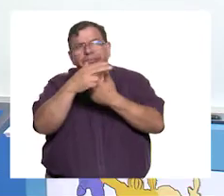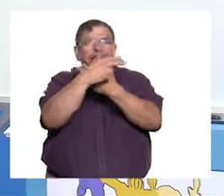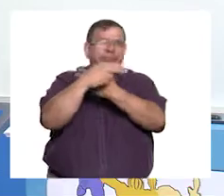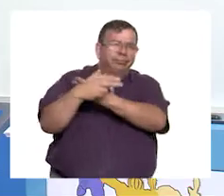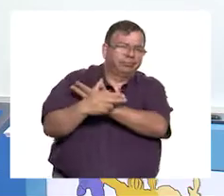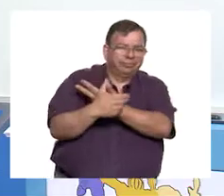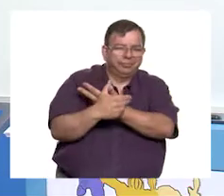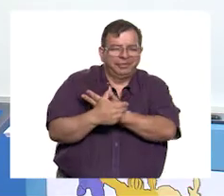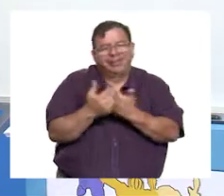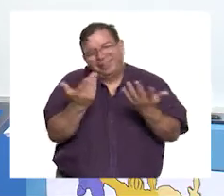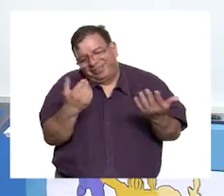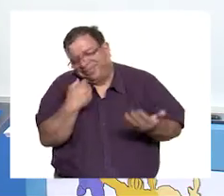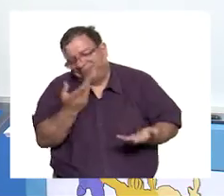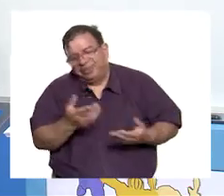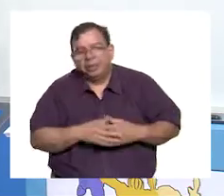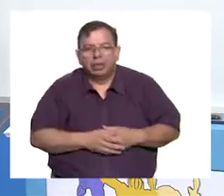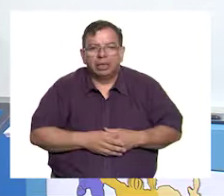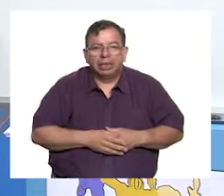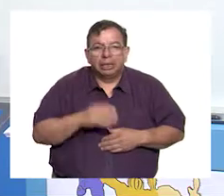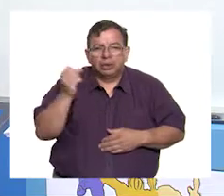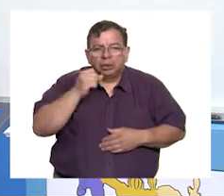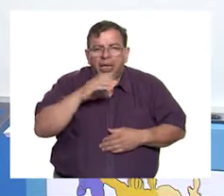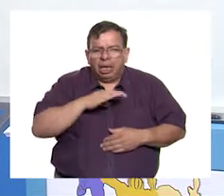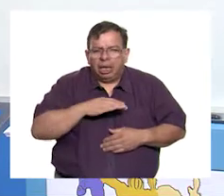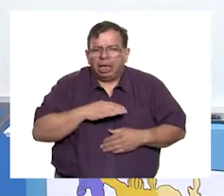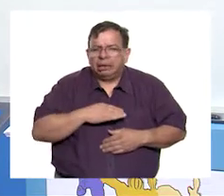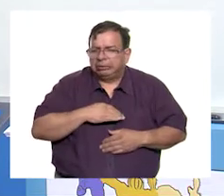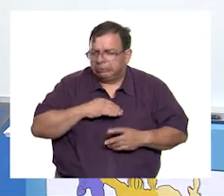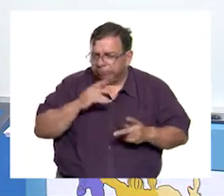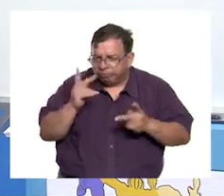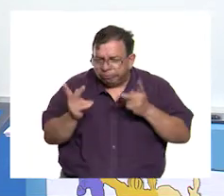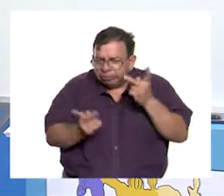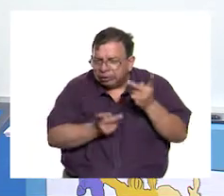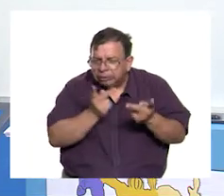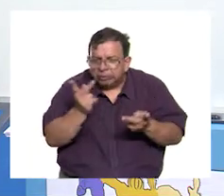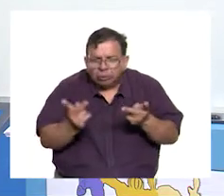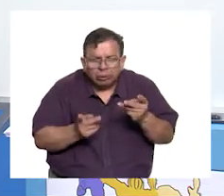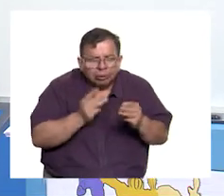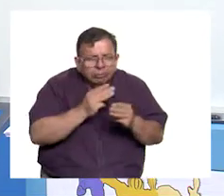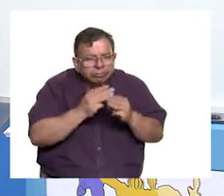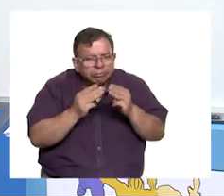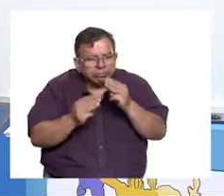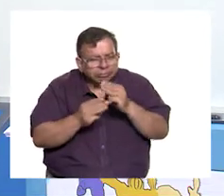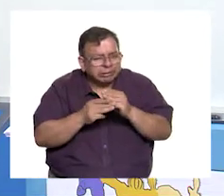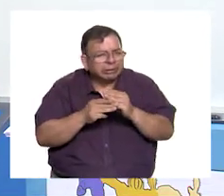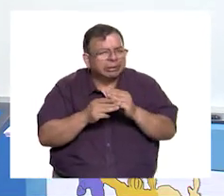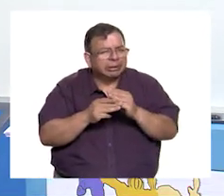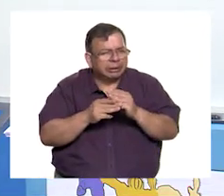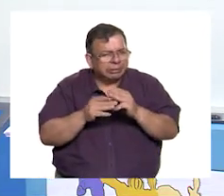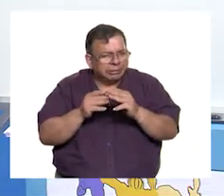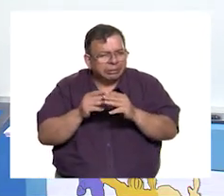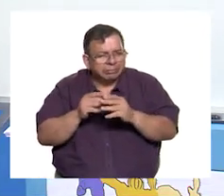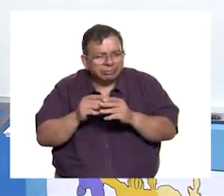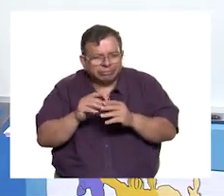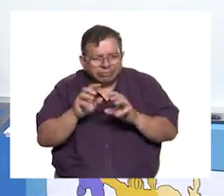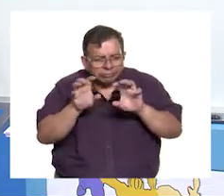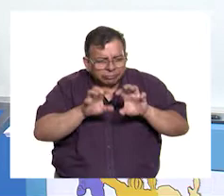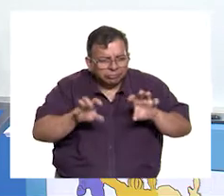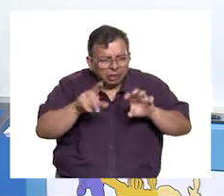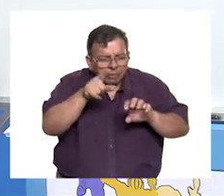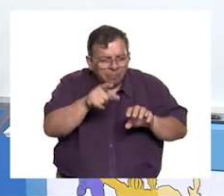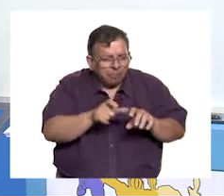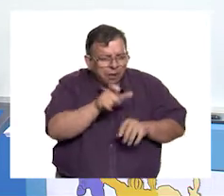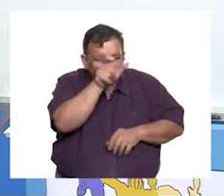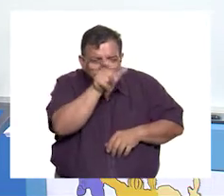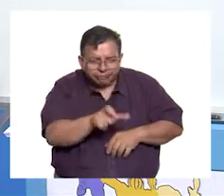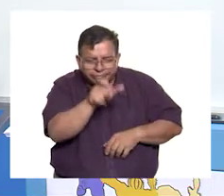Bueno, aparte de eso, Ton, afortunadamente traigo algunas preguntas y materiales electrónicos de apoyo para que hagamos el análisis de